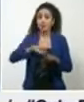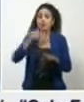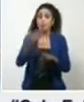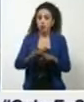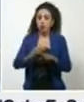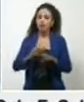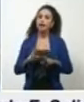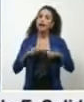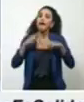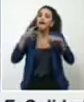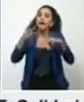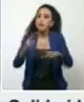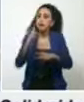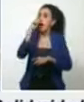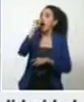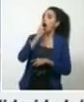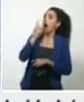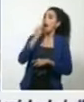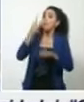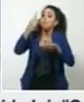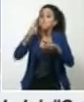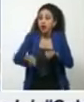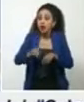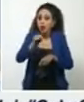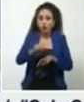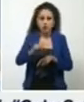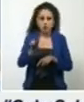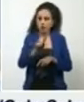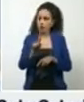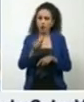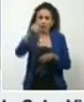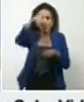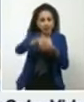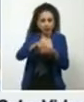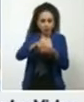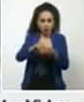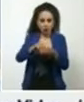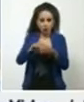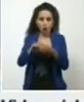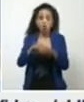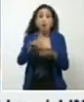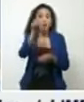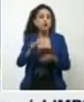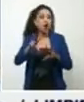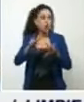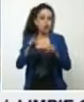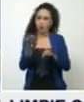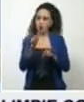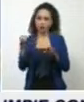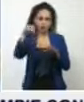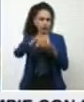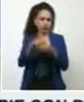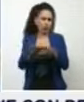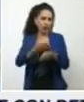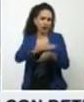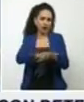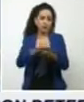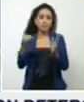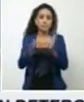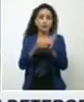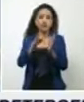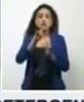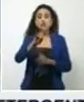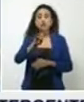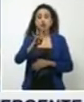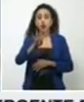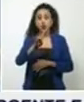repetir, pero eso no se cuentan como casos nuevos, sino que son 1.941 personas que han